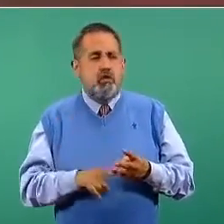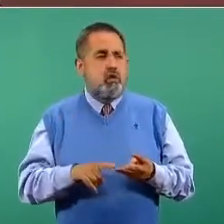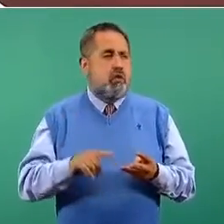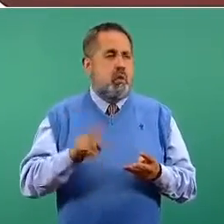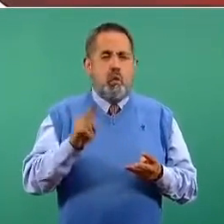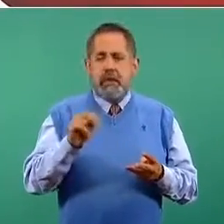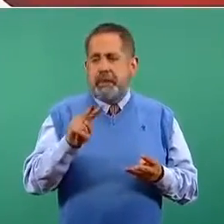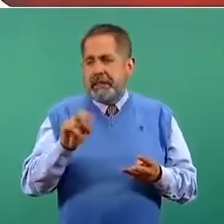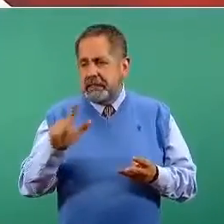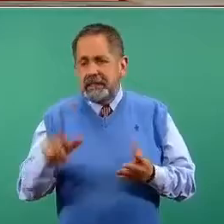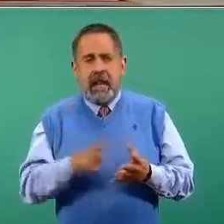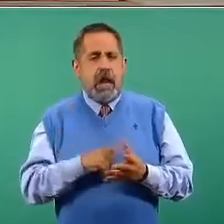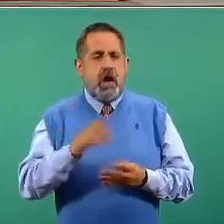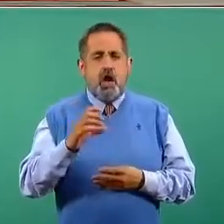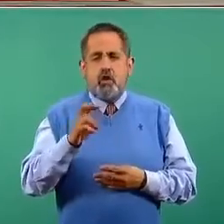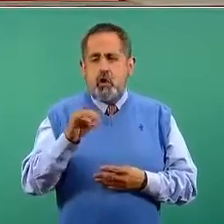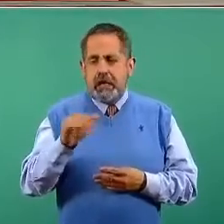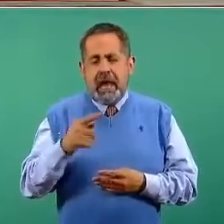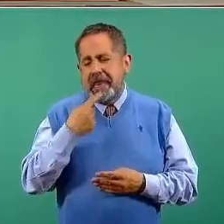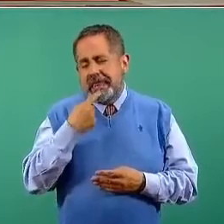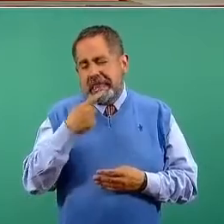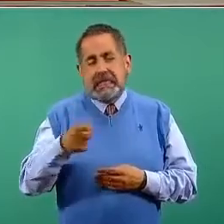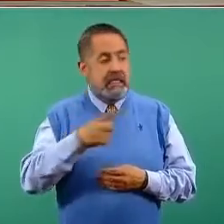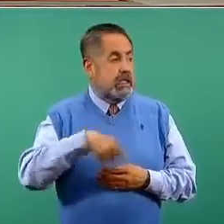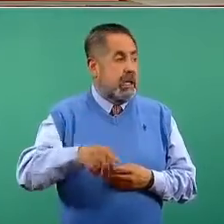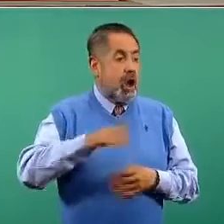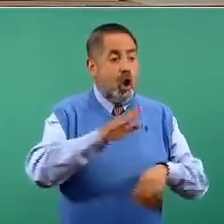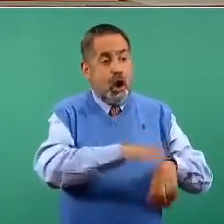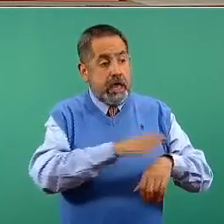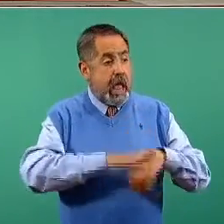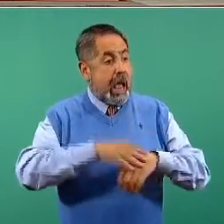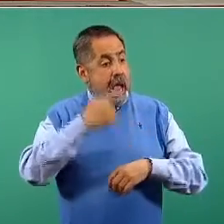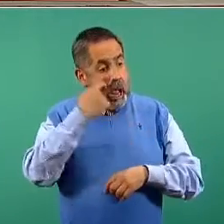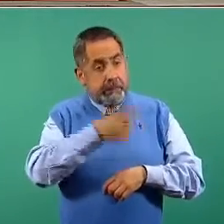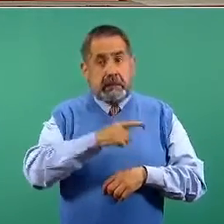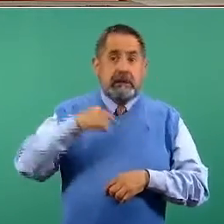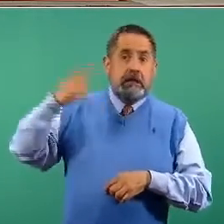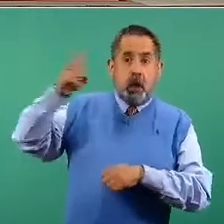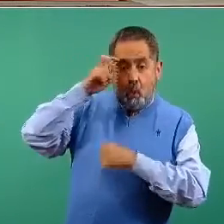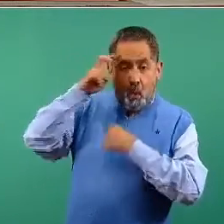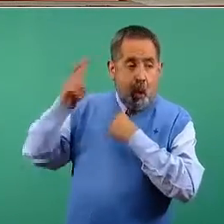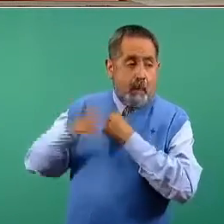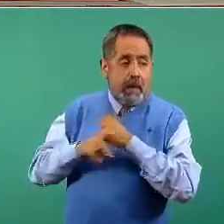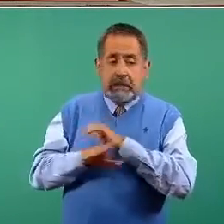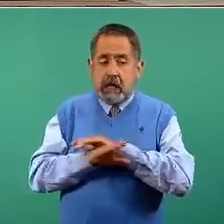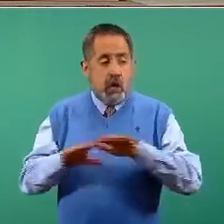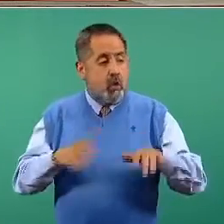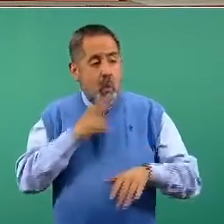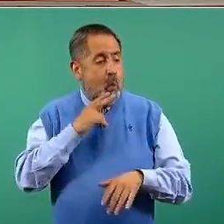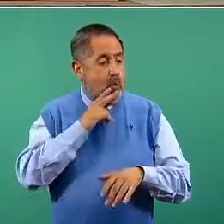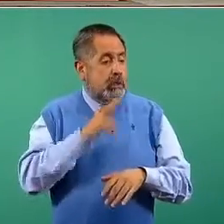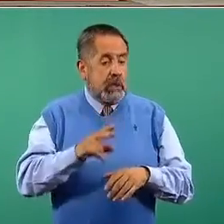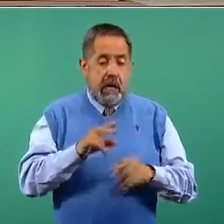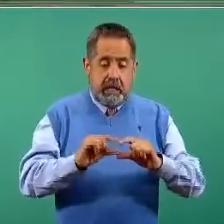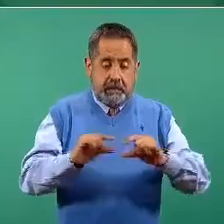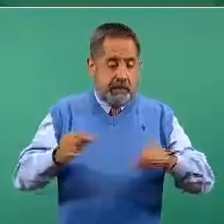lo hizo. Destacaron que países europeos habían interrumpido la vacuna de AstraZeneca y